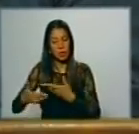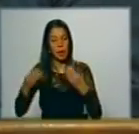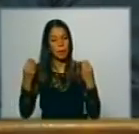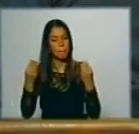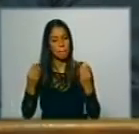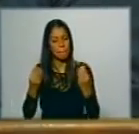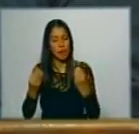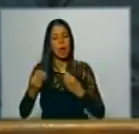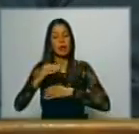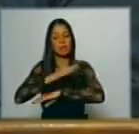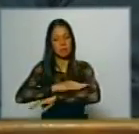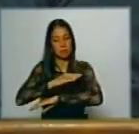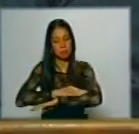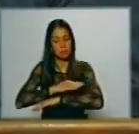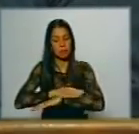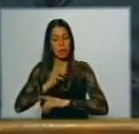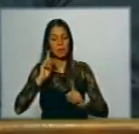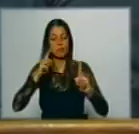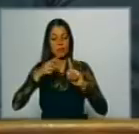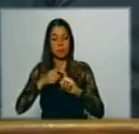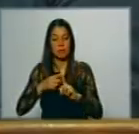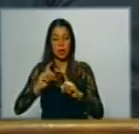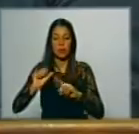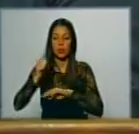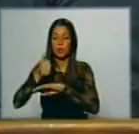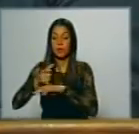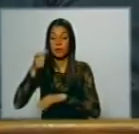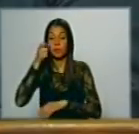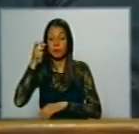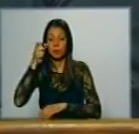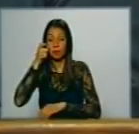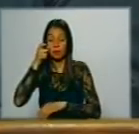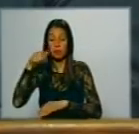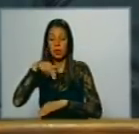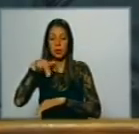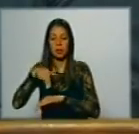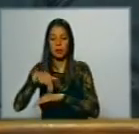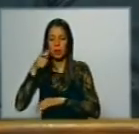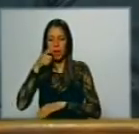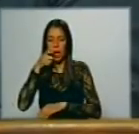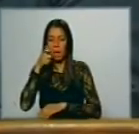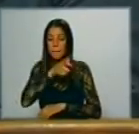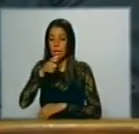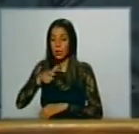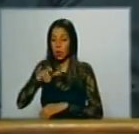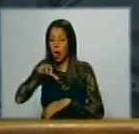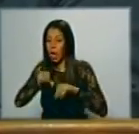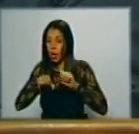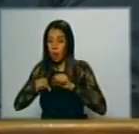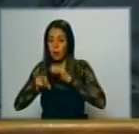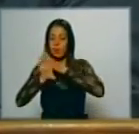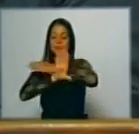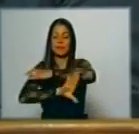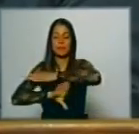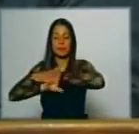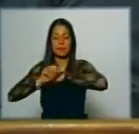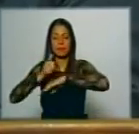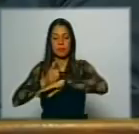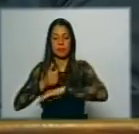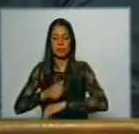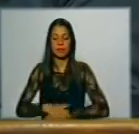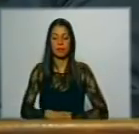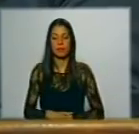y oportuno de los fines de la Superintendencia Nacional para la Defensa de los Derechos Socioeconómicos. Es